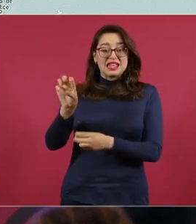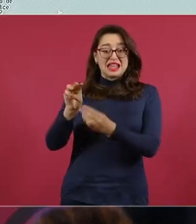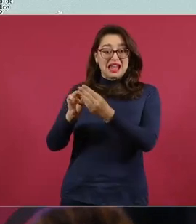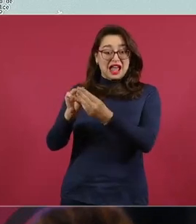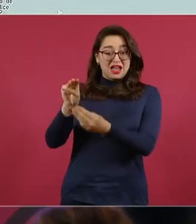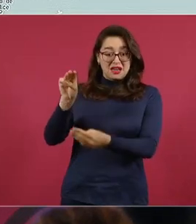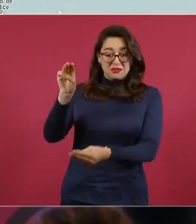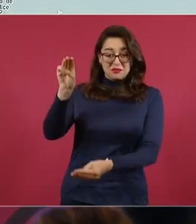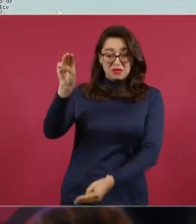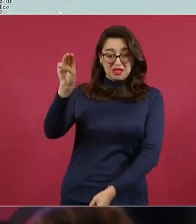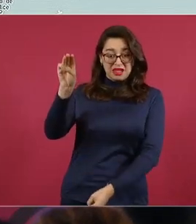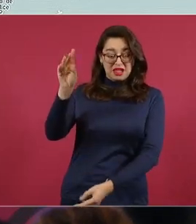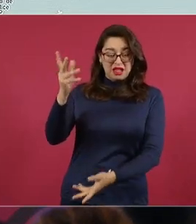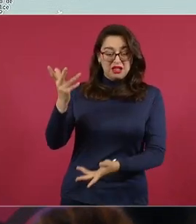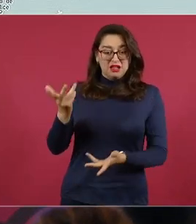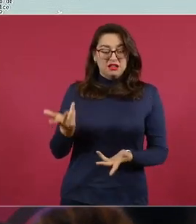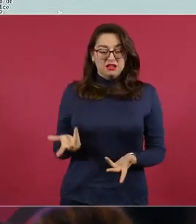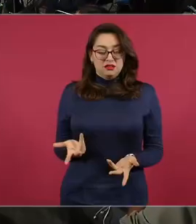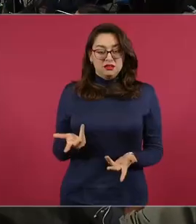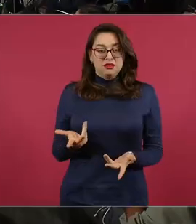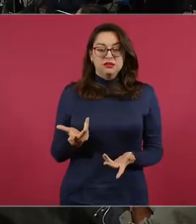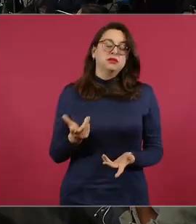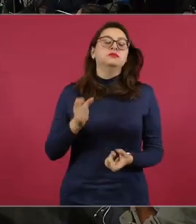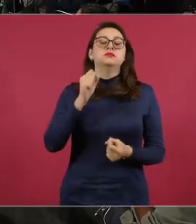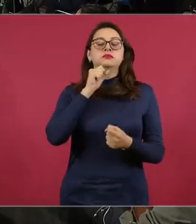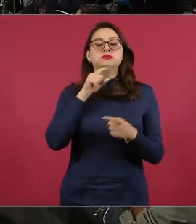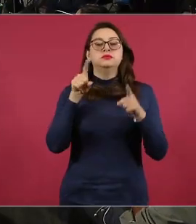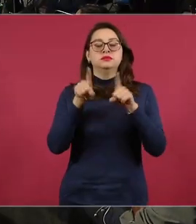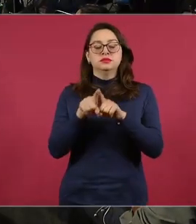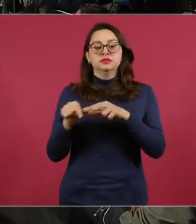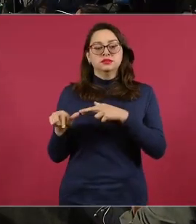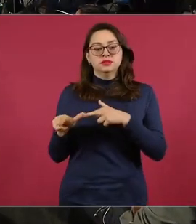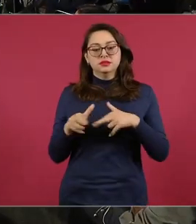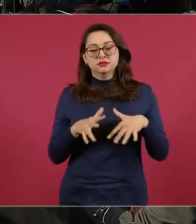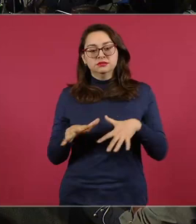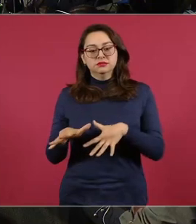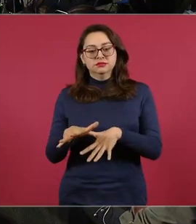que divide México con Belice,